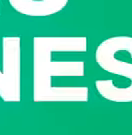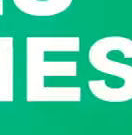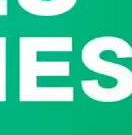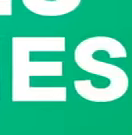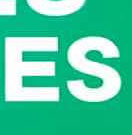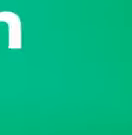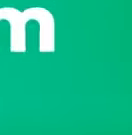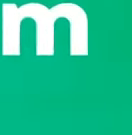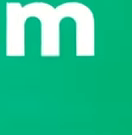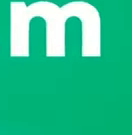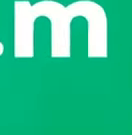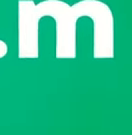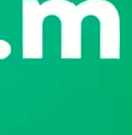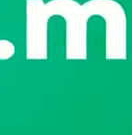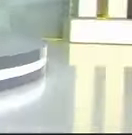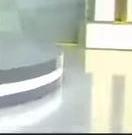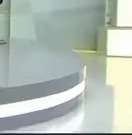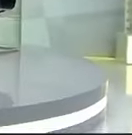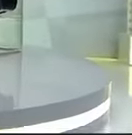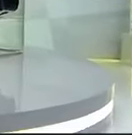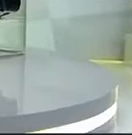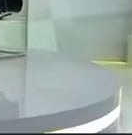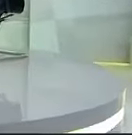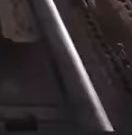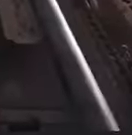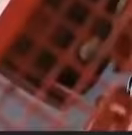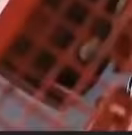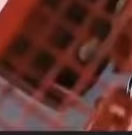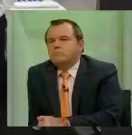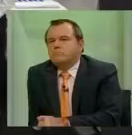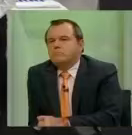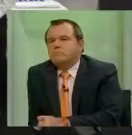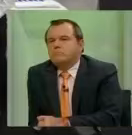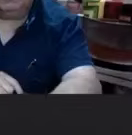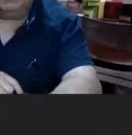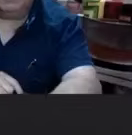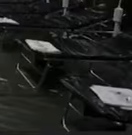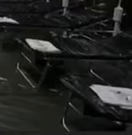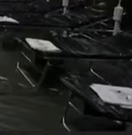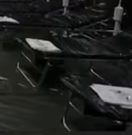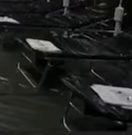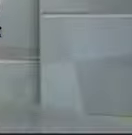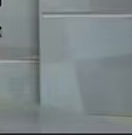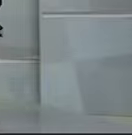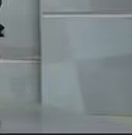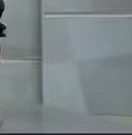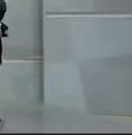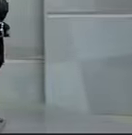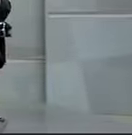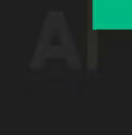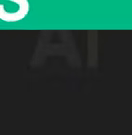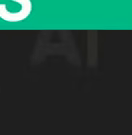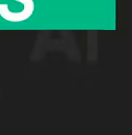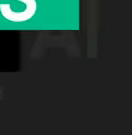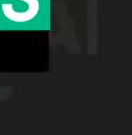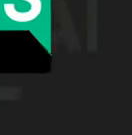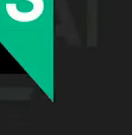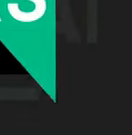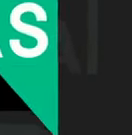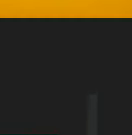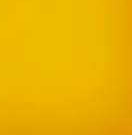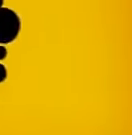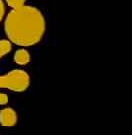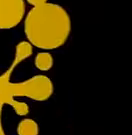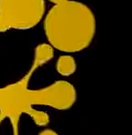De lunes a viernes a las 9 de la noche, la entrevista política aguda y crítica, cara a cara, con